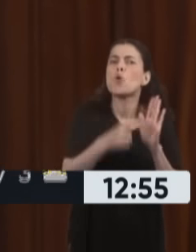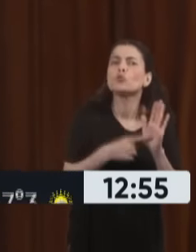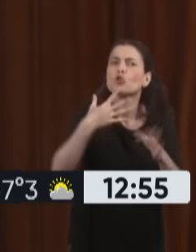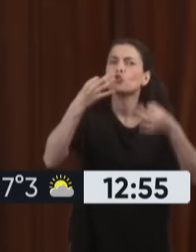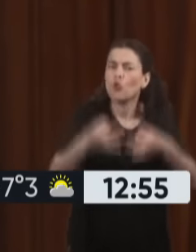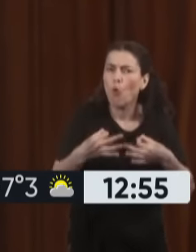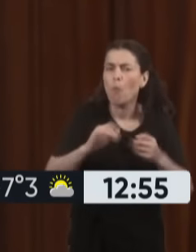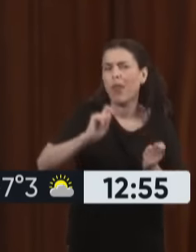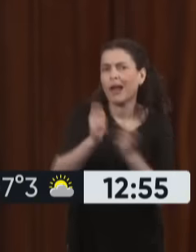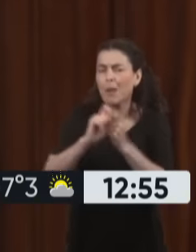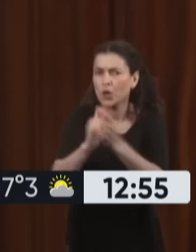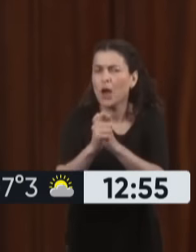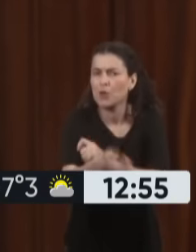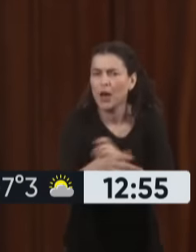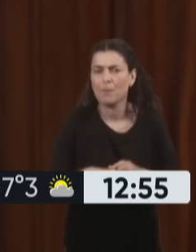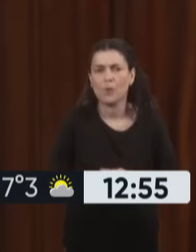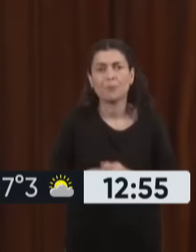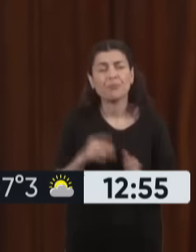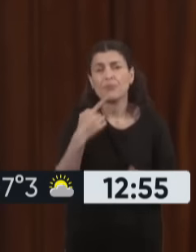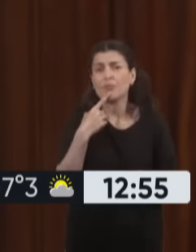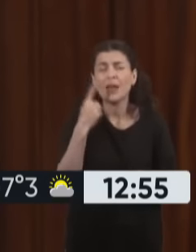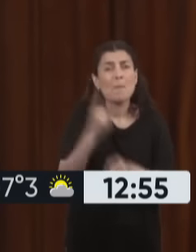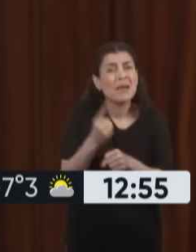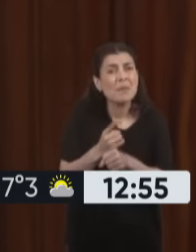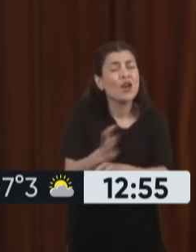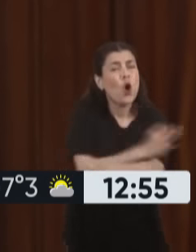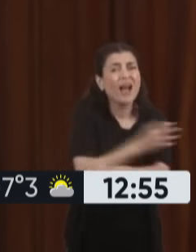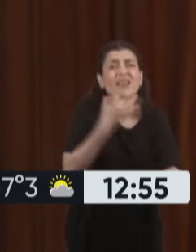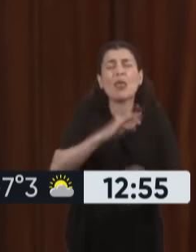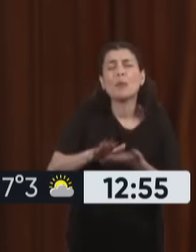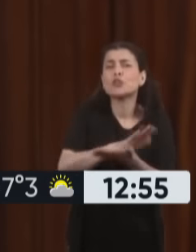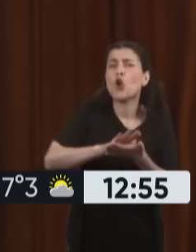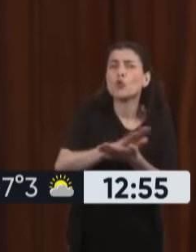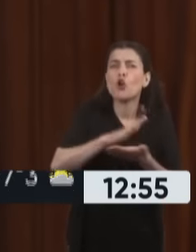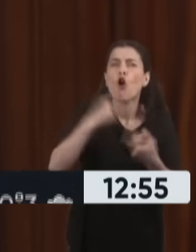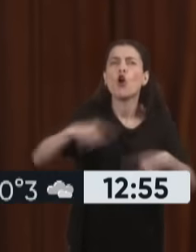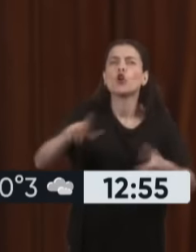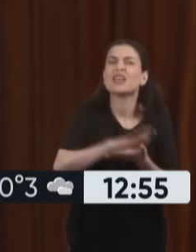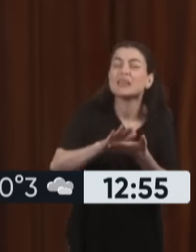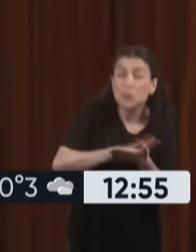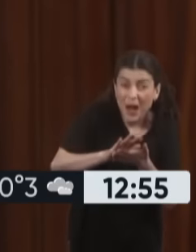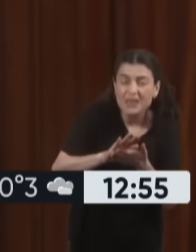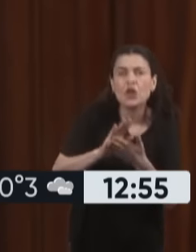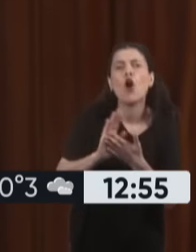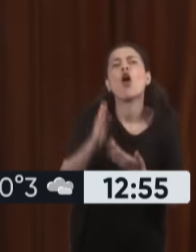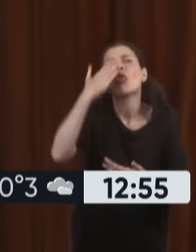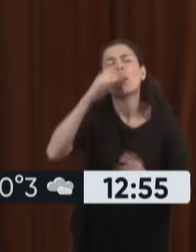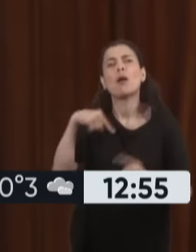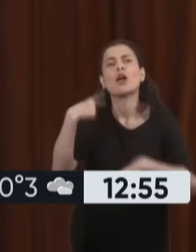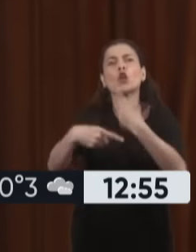tiempos de ninguna decisión si no están dadas primero las condiciones para que esa medida tenga éxito.